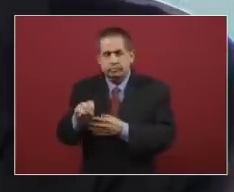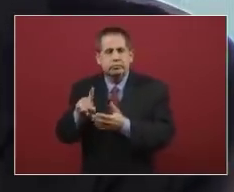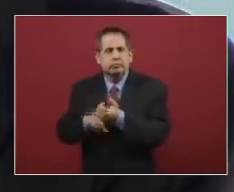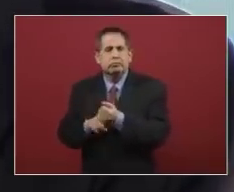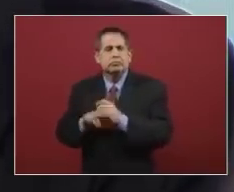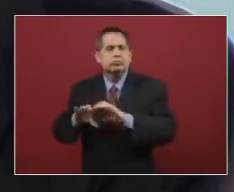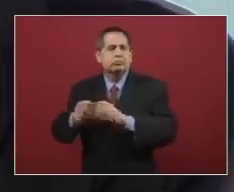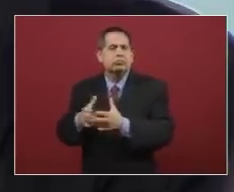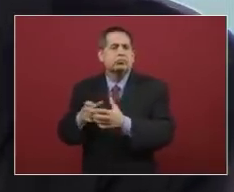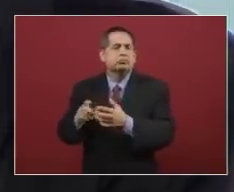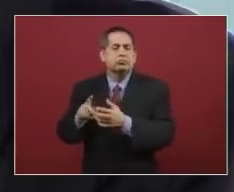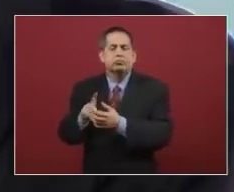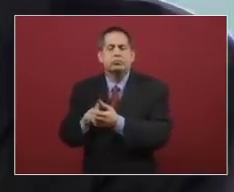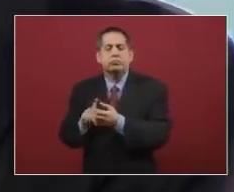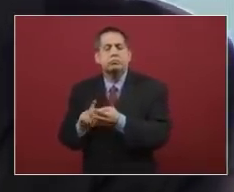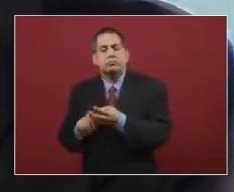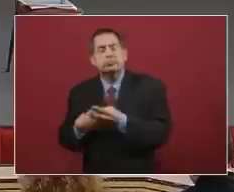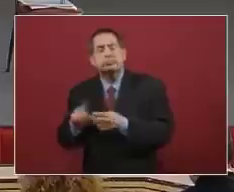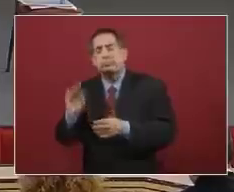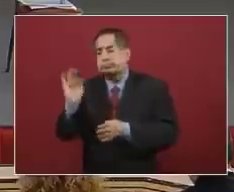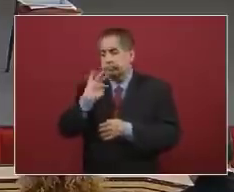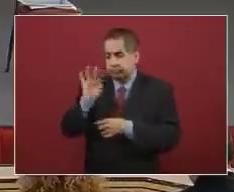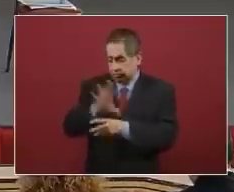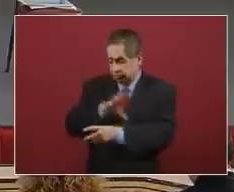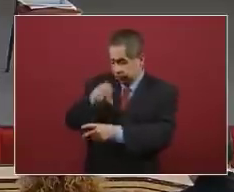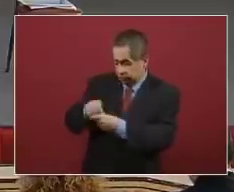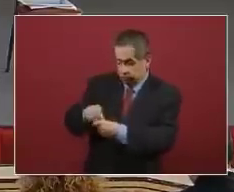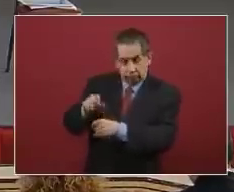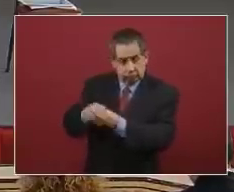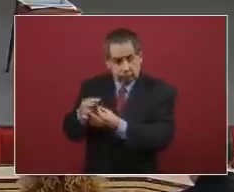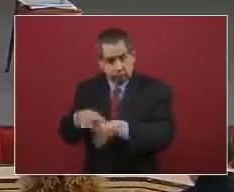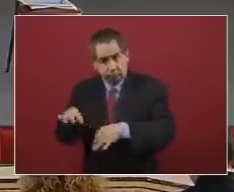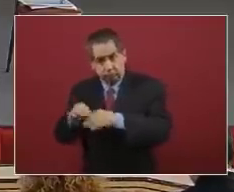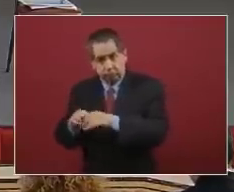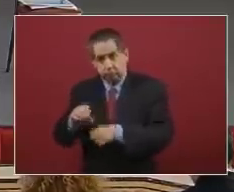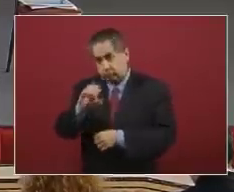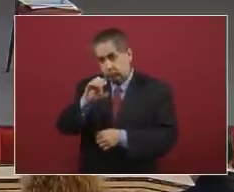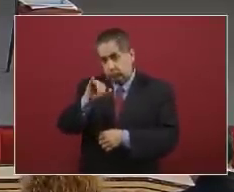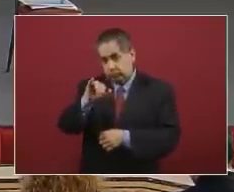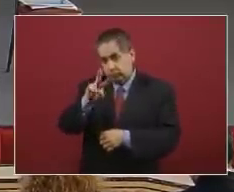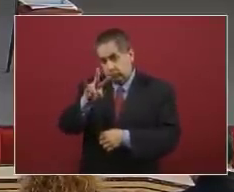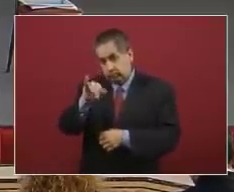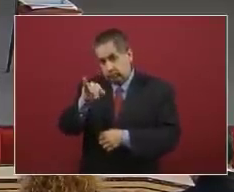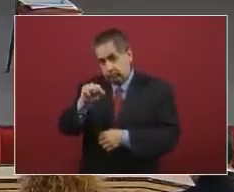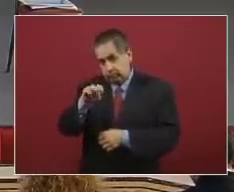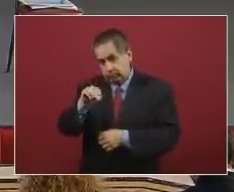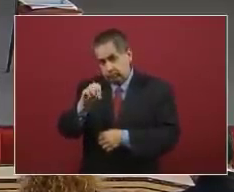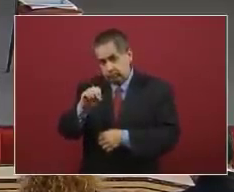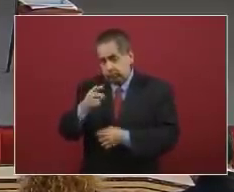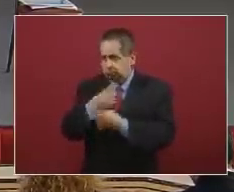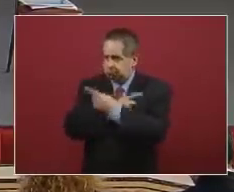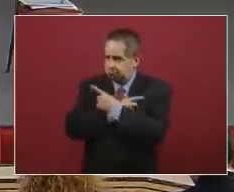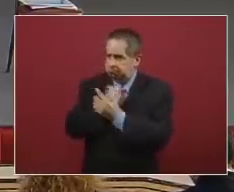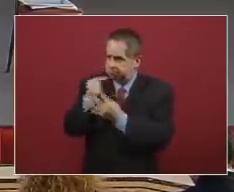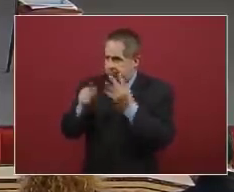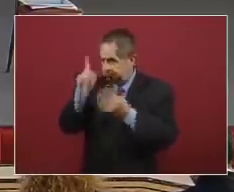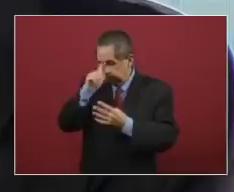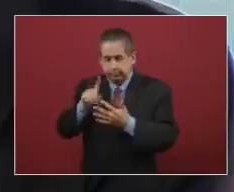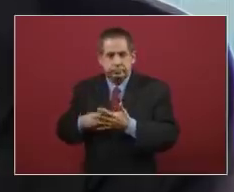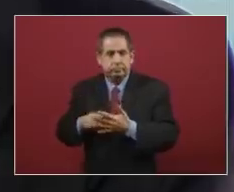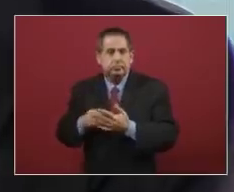esas asignaturas, es que se incorpore con mucha fuerza el civismo, regrese el civismo, la educación